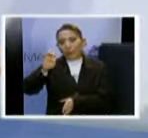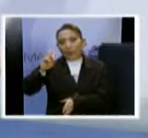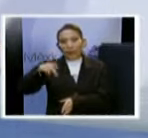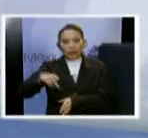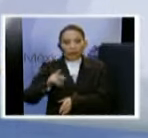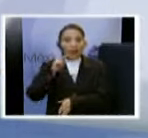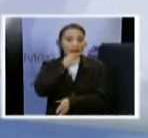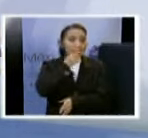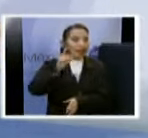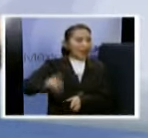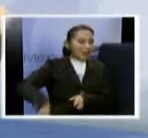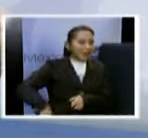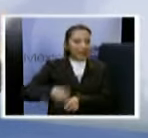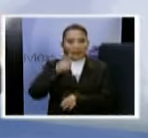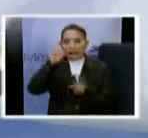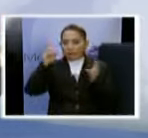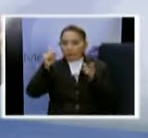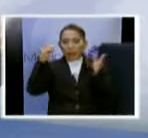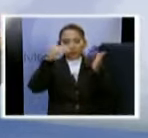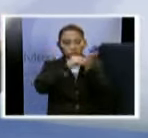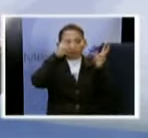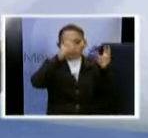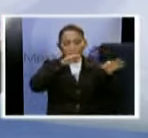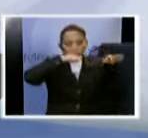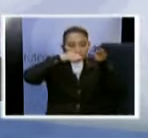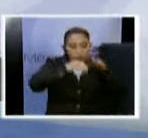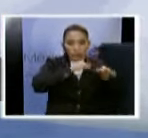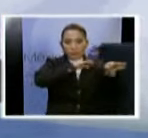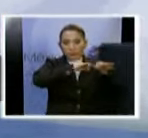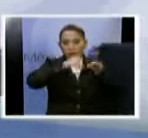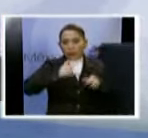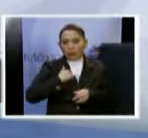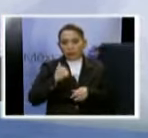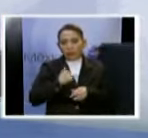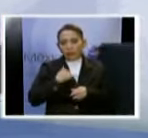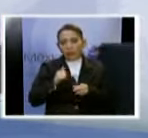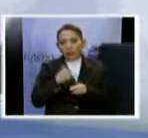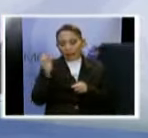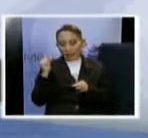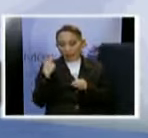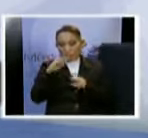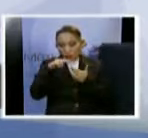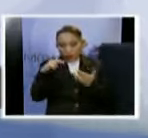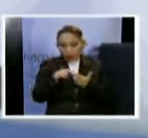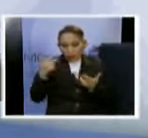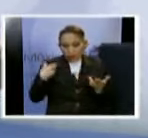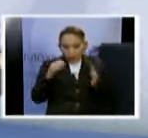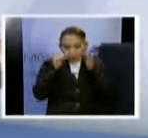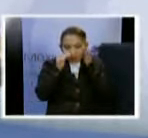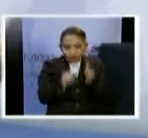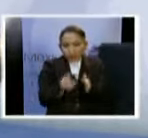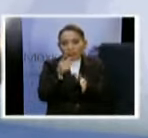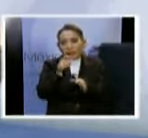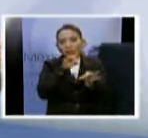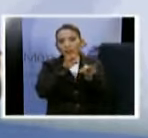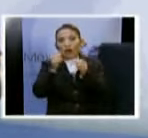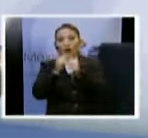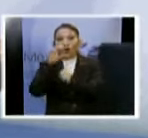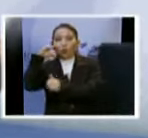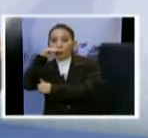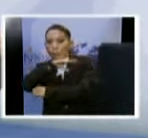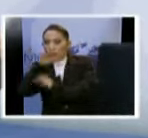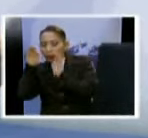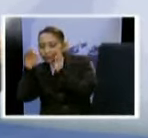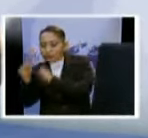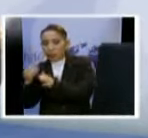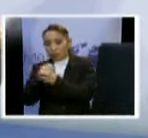comentado, ya es un tema de agenda trabajar con Canadá en la agenda regional, desde luego trabajar con Cuba.